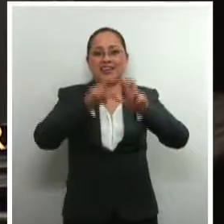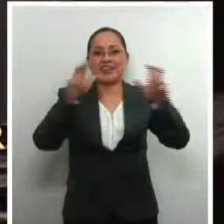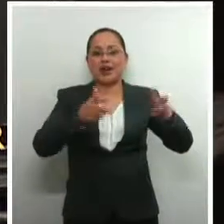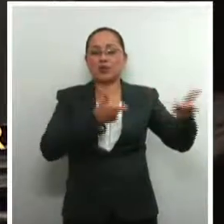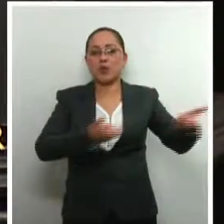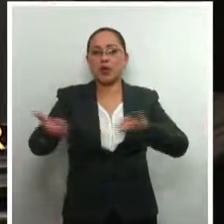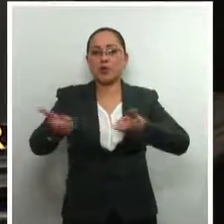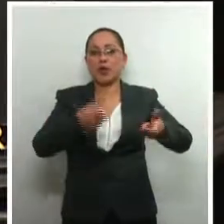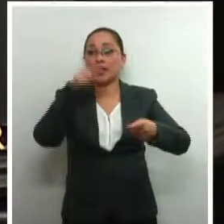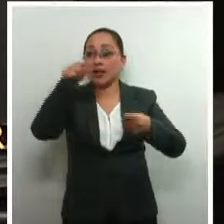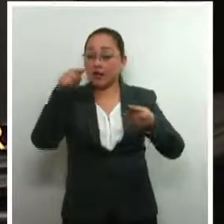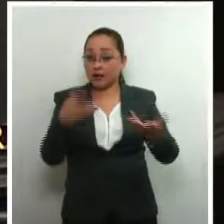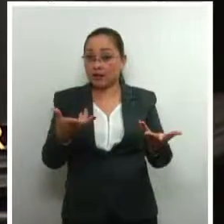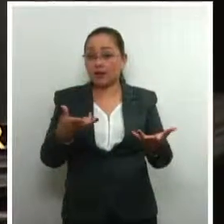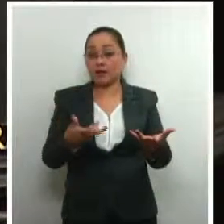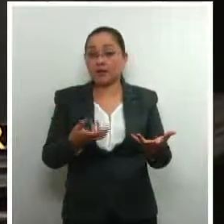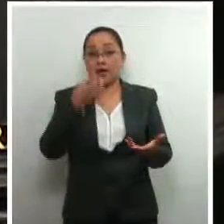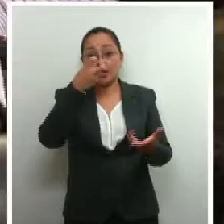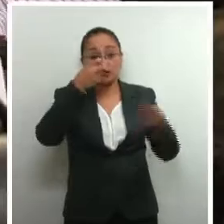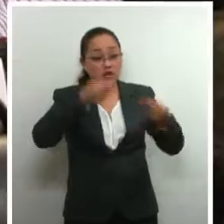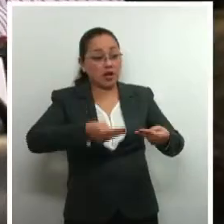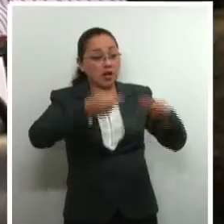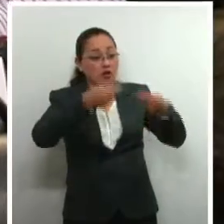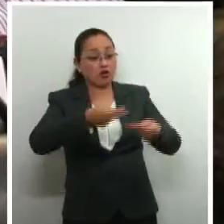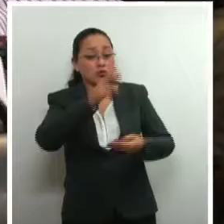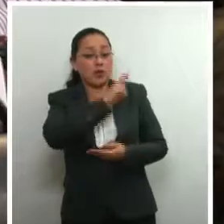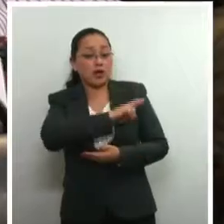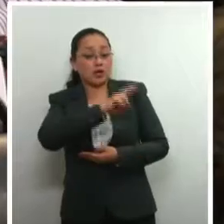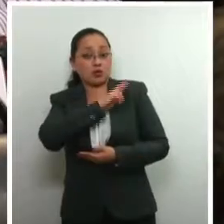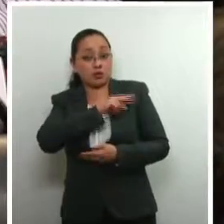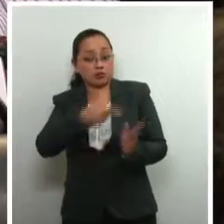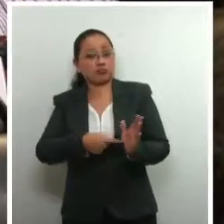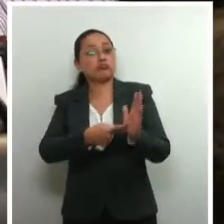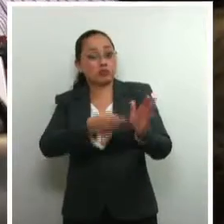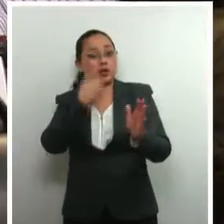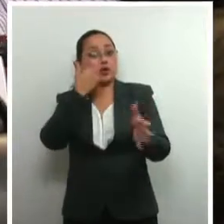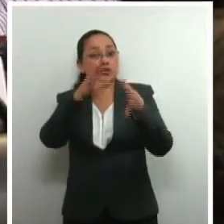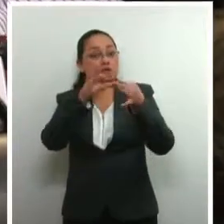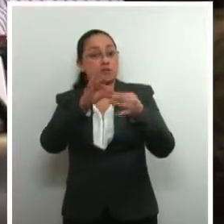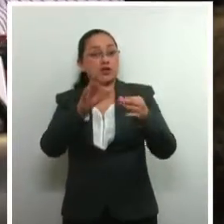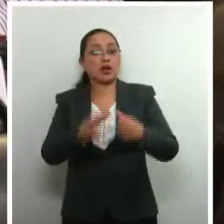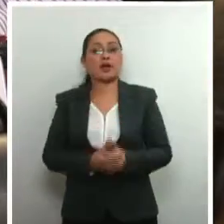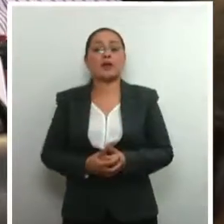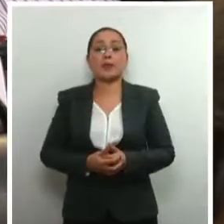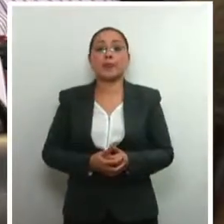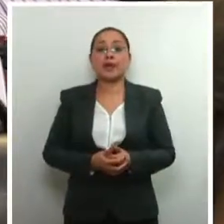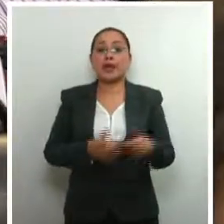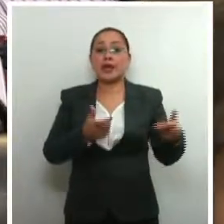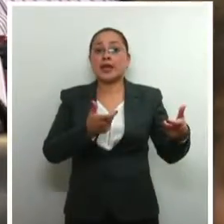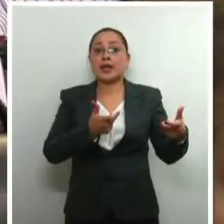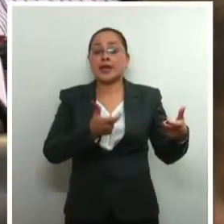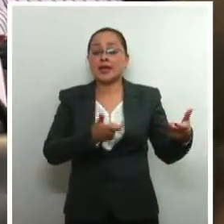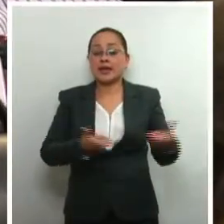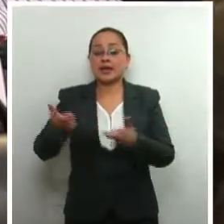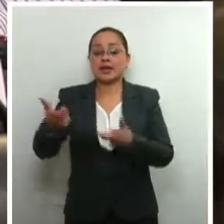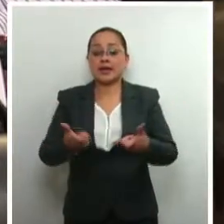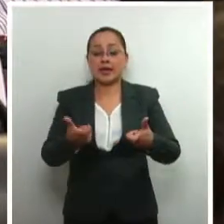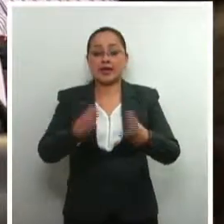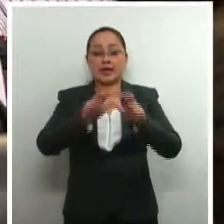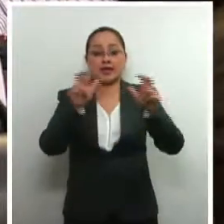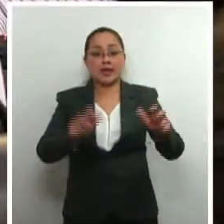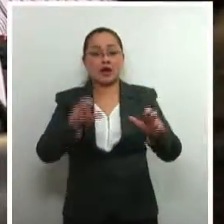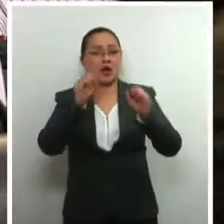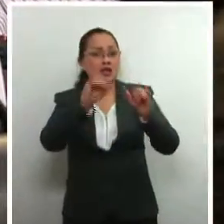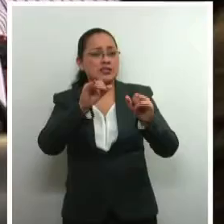¿no? Todos estos son negocios privados, quiero decirles a ustedes, la pista de hielo no es algo que cae del cielo,